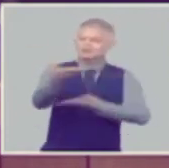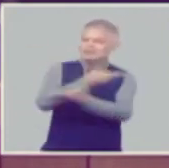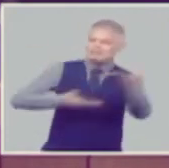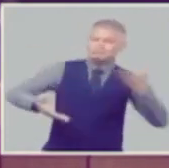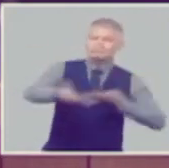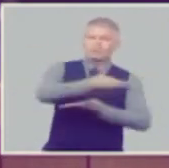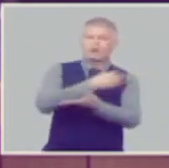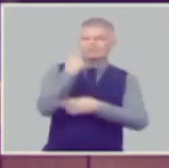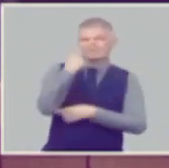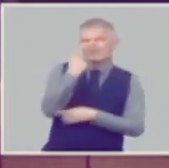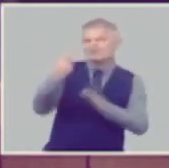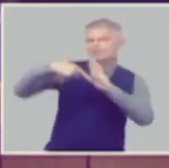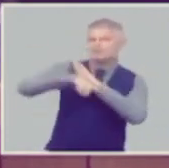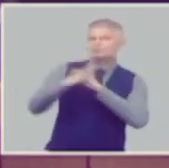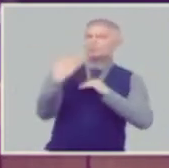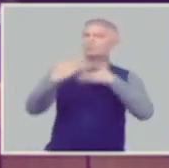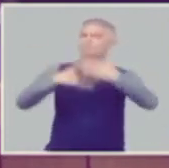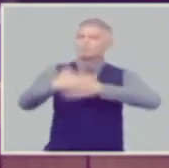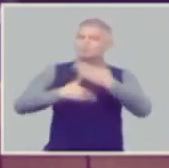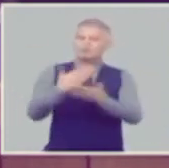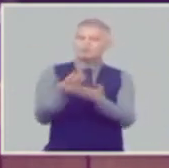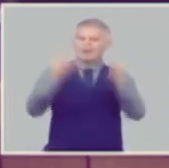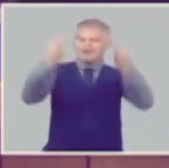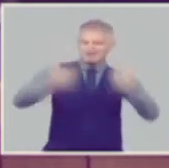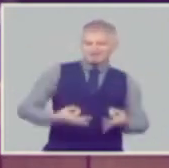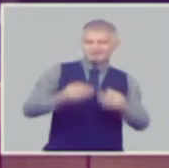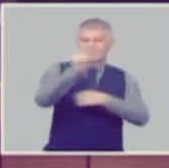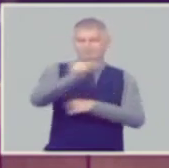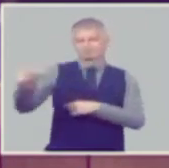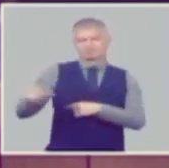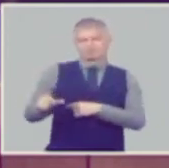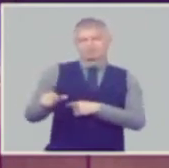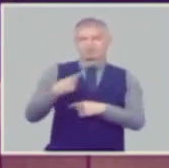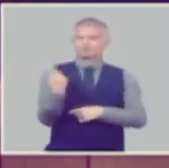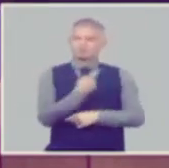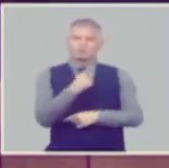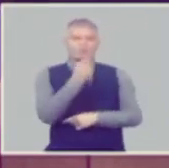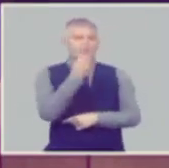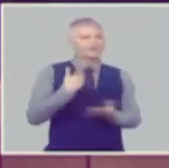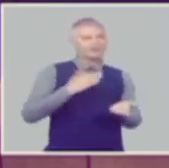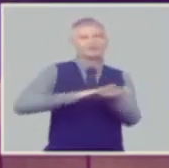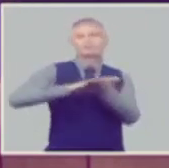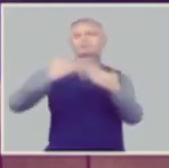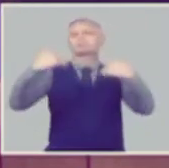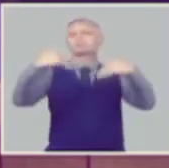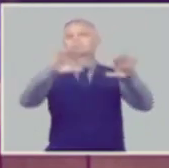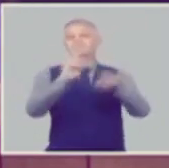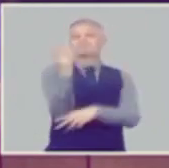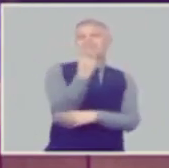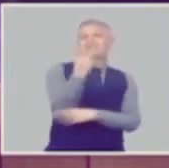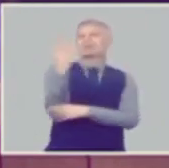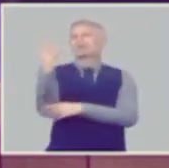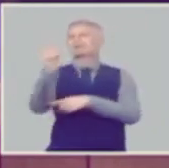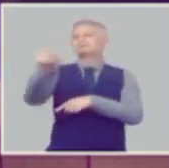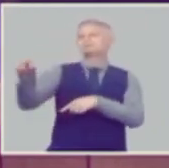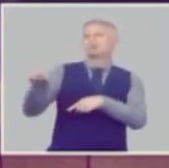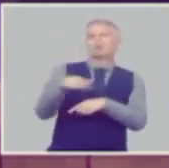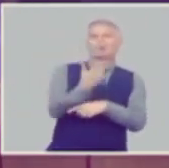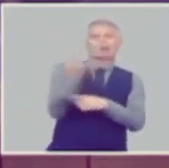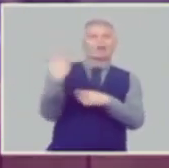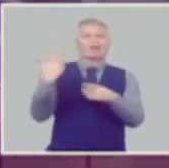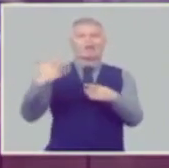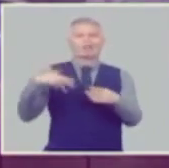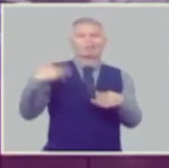conocer problemáticas y realidades de nuestra gente. No podemos permitir que 3 o 4 provocadores